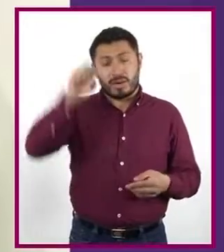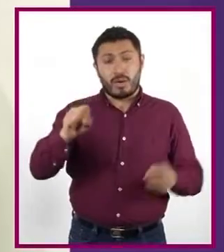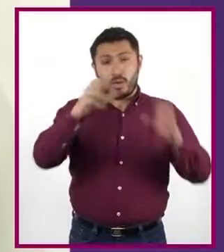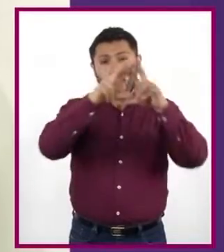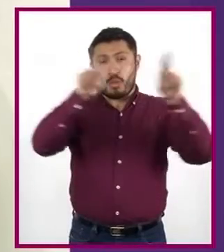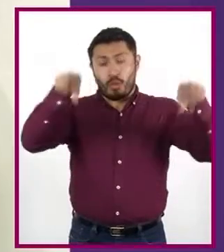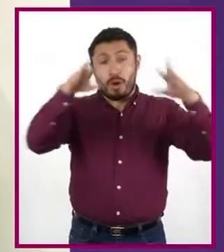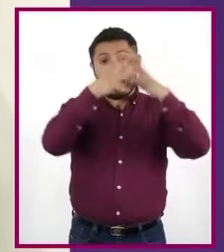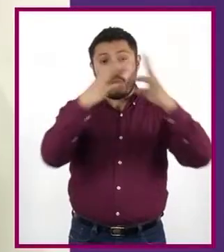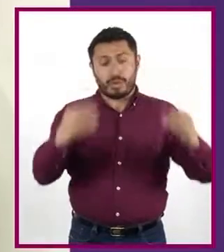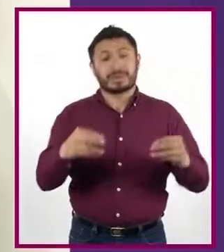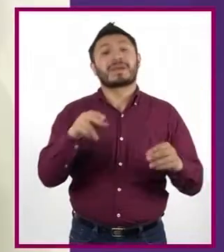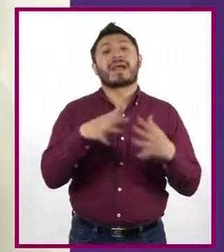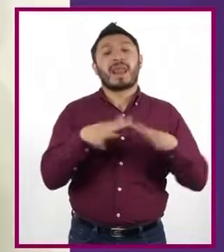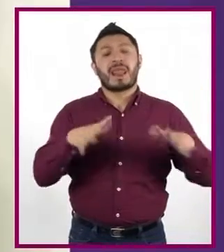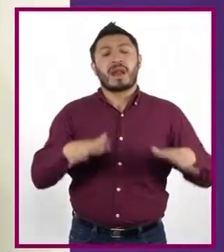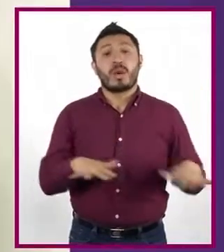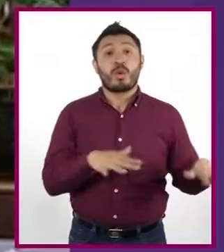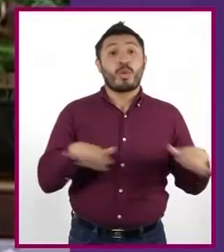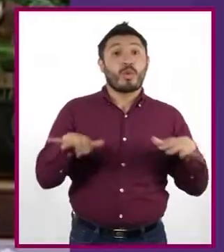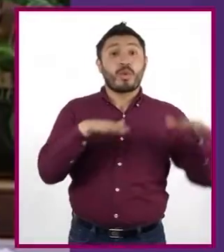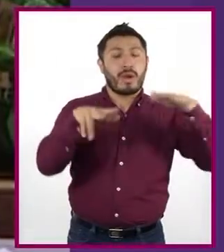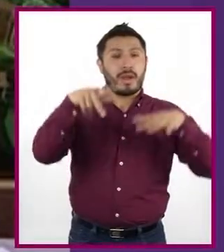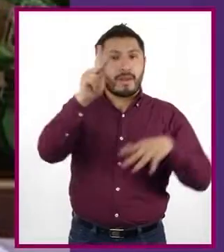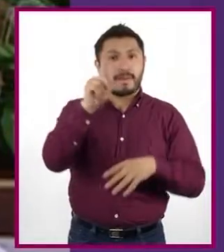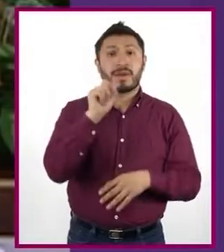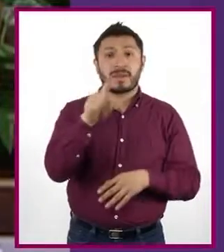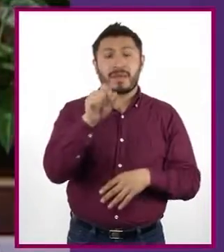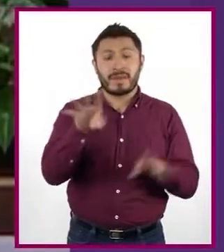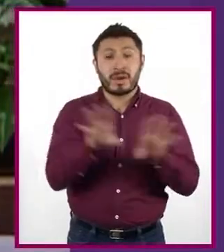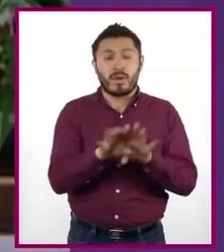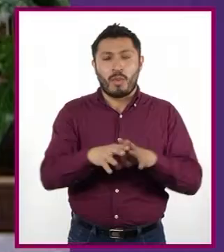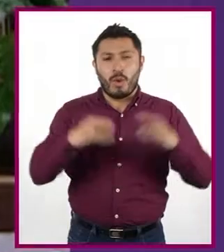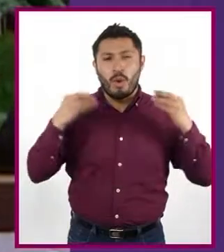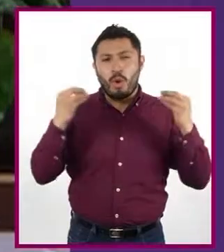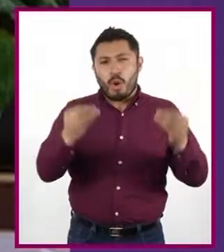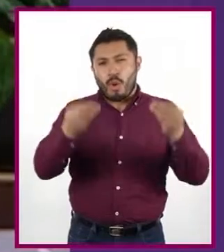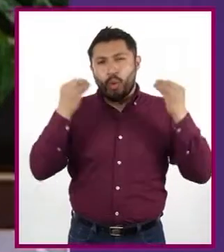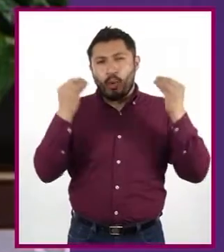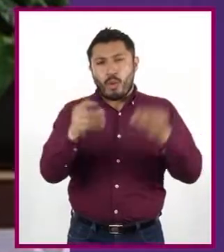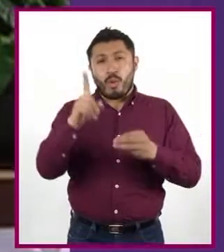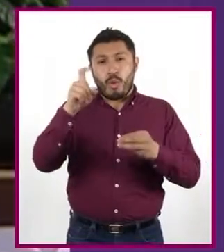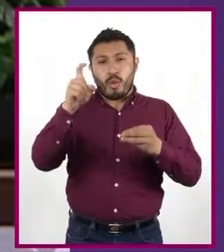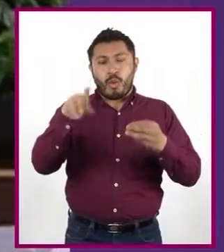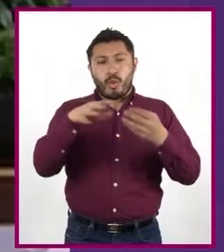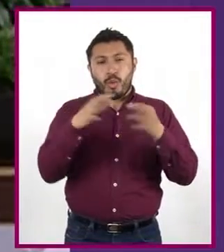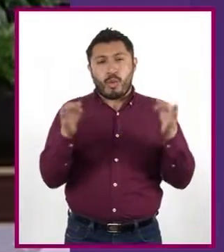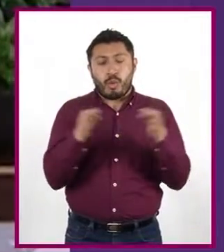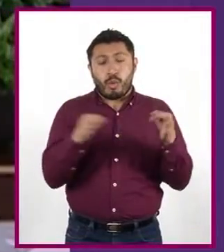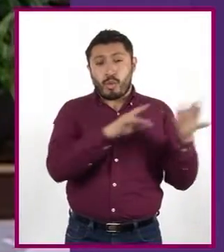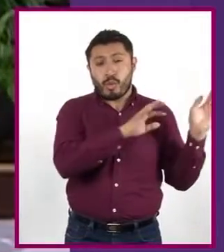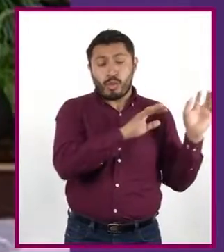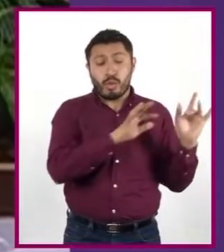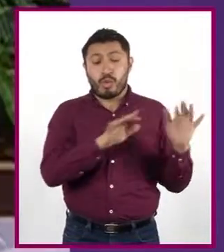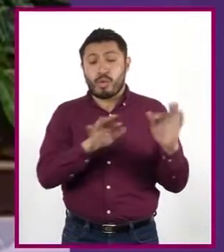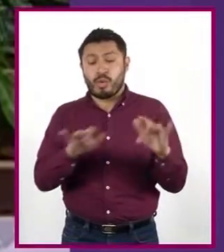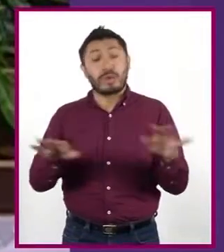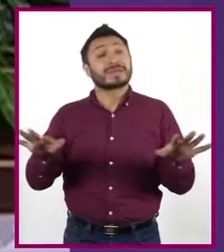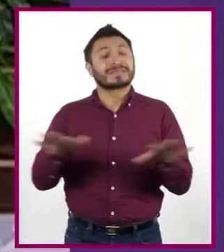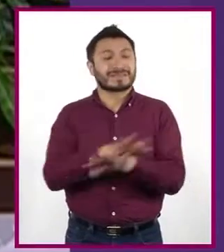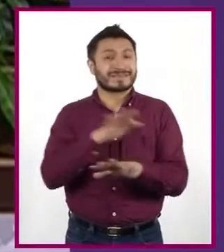el nivel de los océanos, pero además entra una masa enorme de agua fría que cambia las